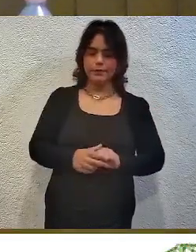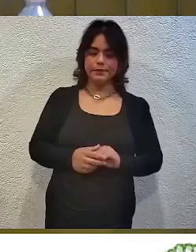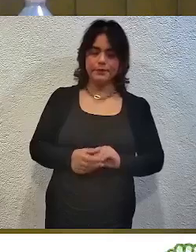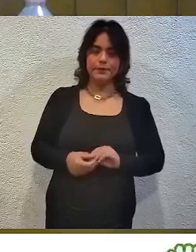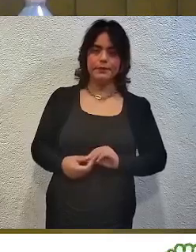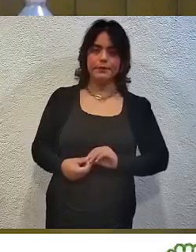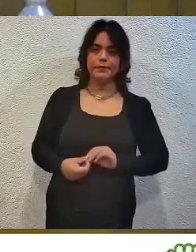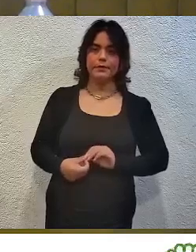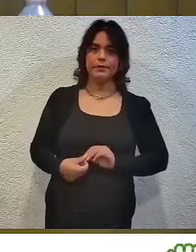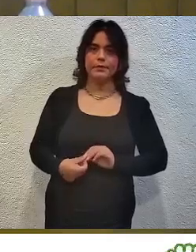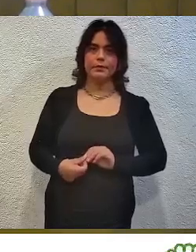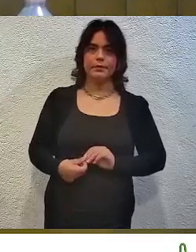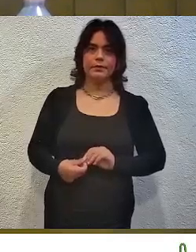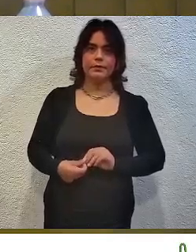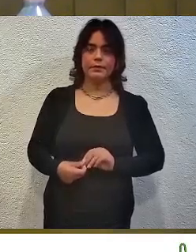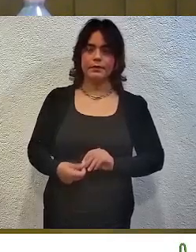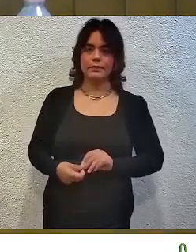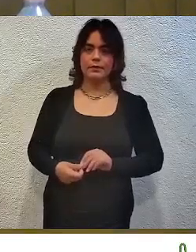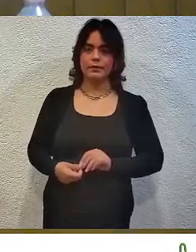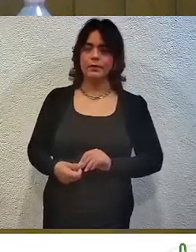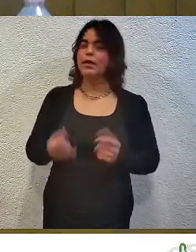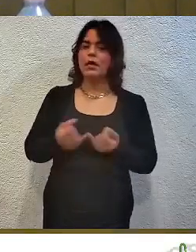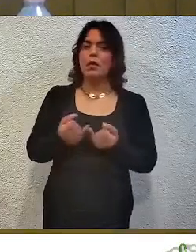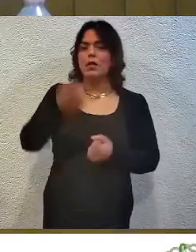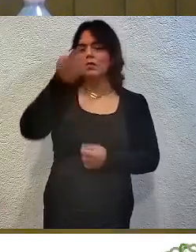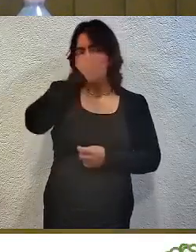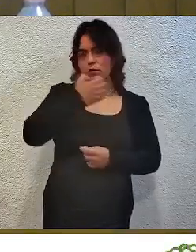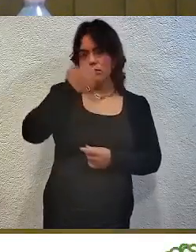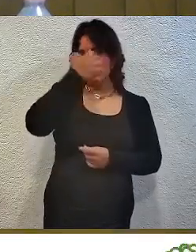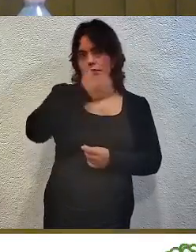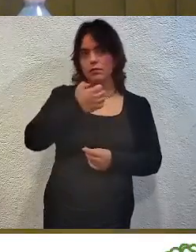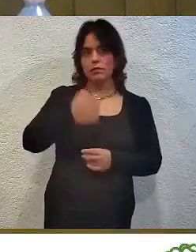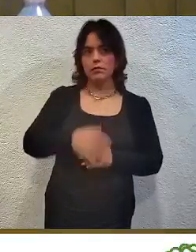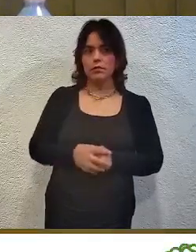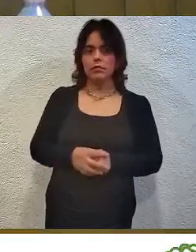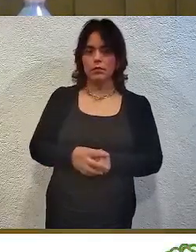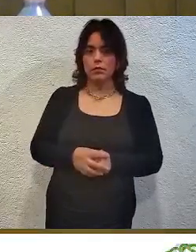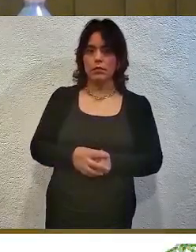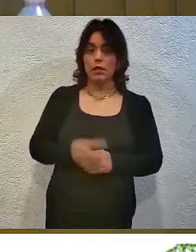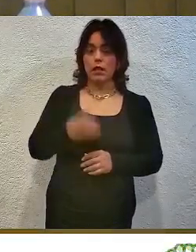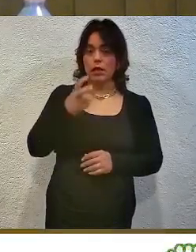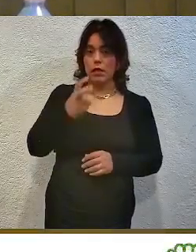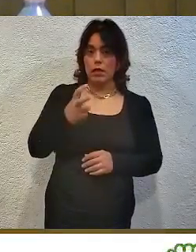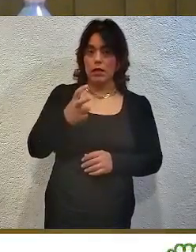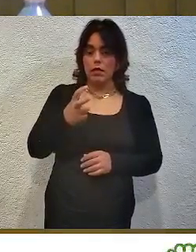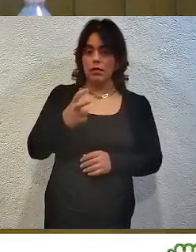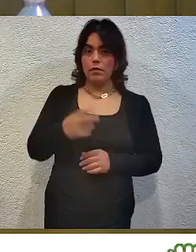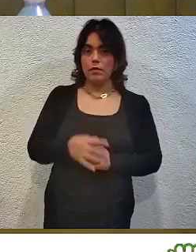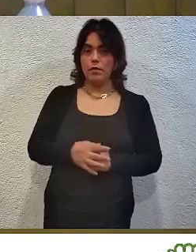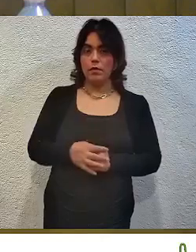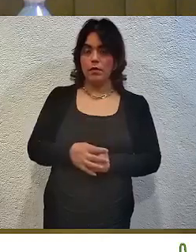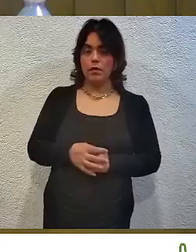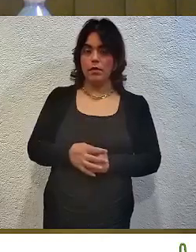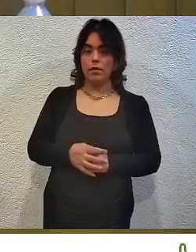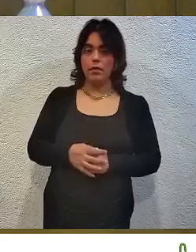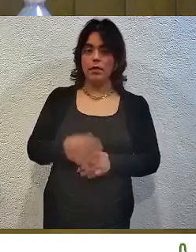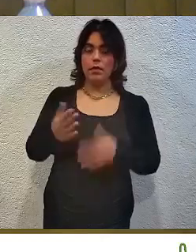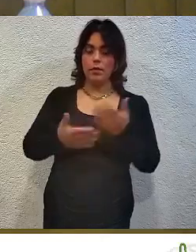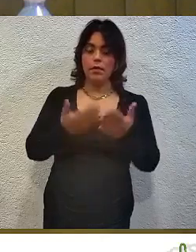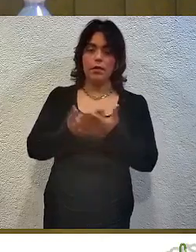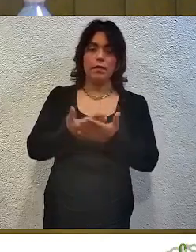O habíamos analizado de que acompañábamos la propuesta del compañero